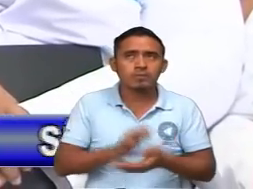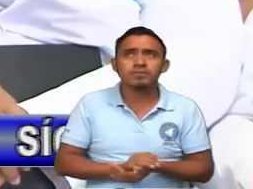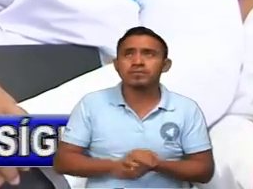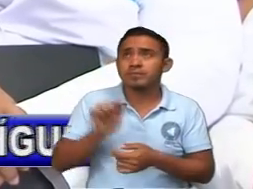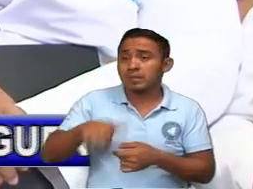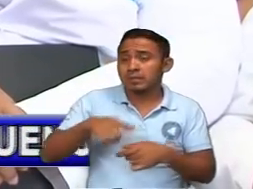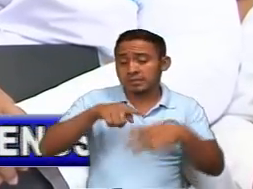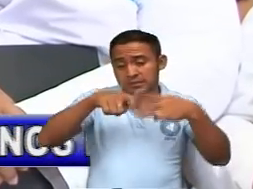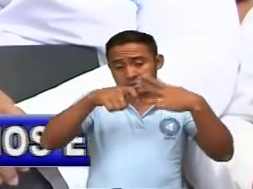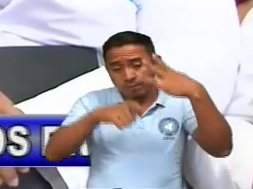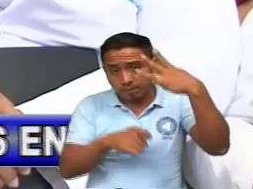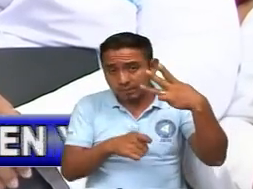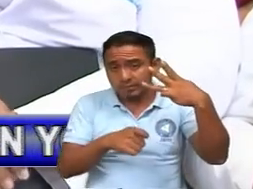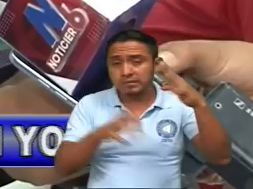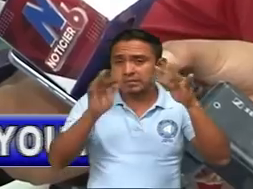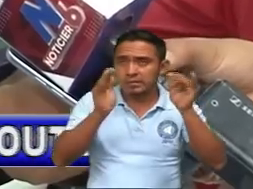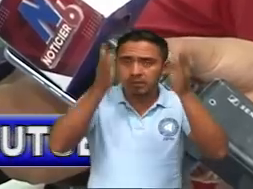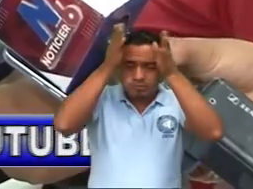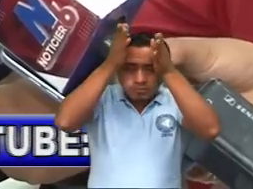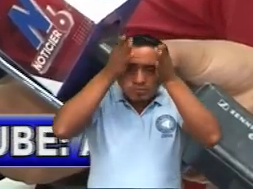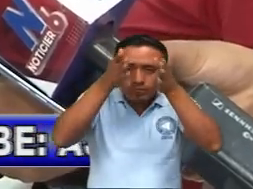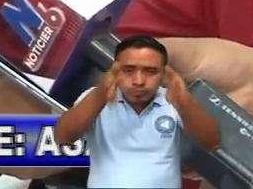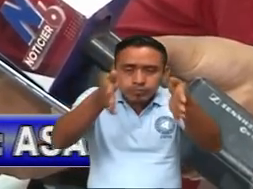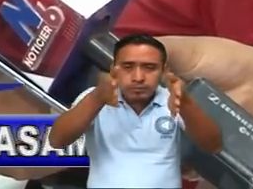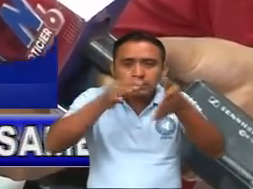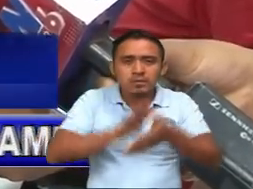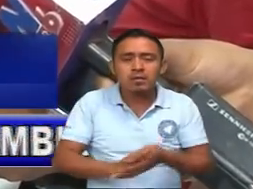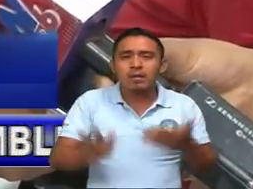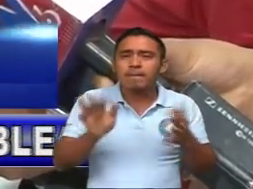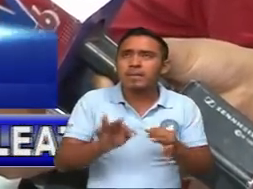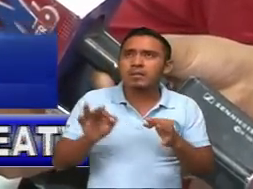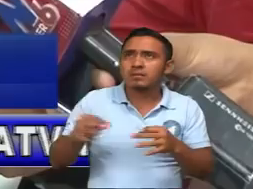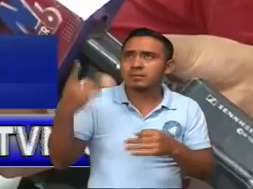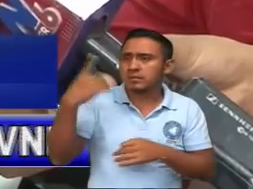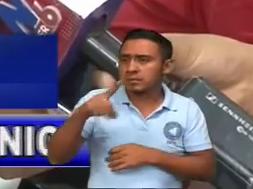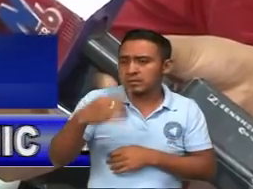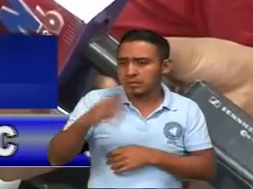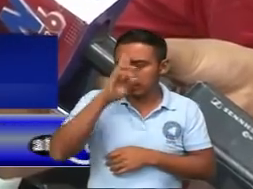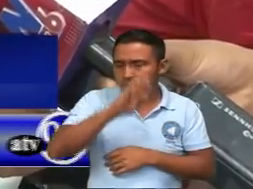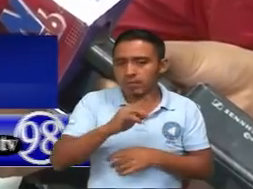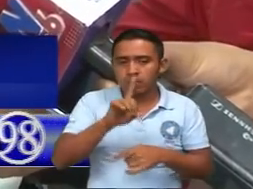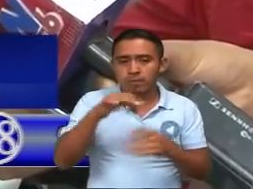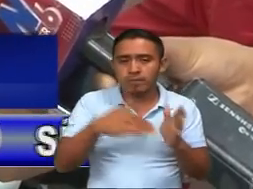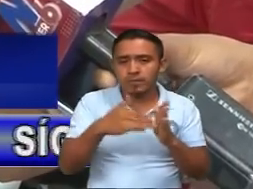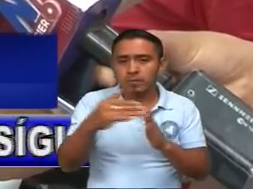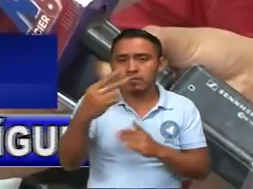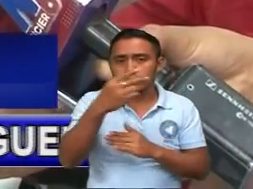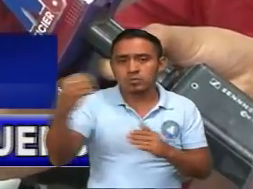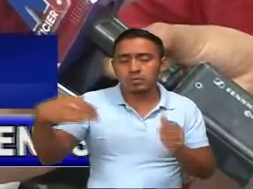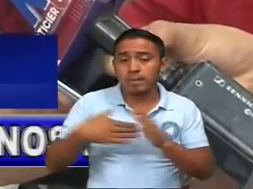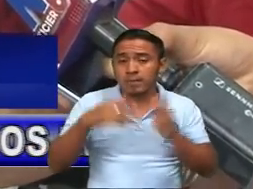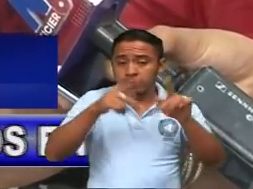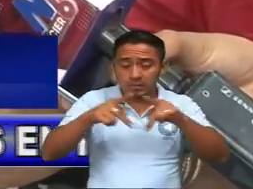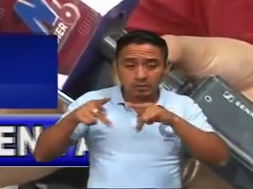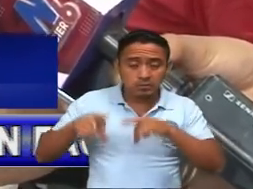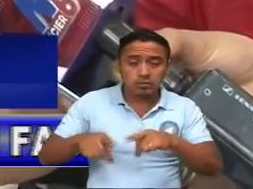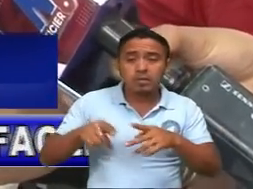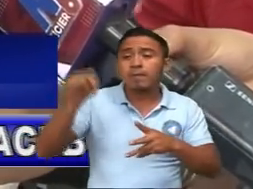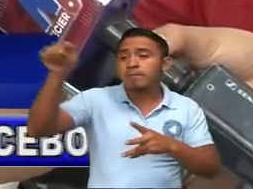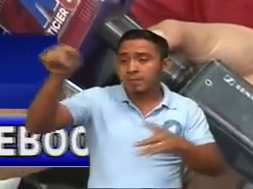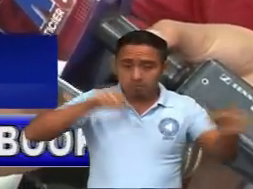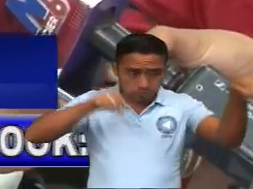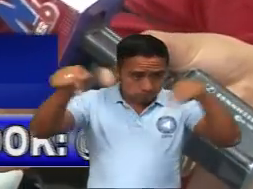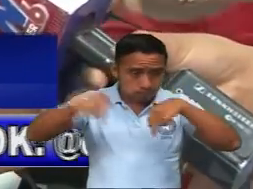este trimestre hemos brindado y logrado restituirle el derecho a 1.200.000 habitantes, ¿verdad?, que se han dado